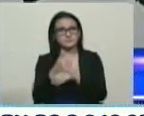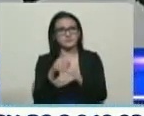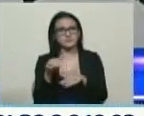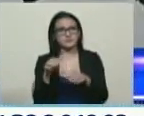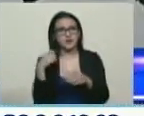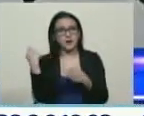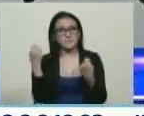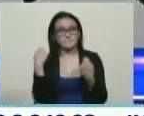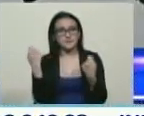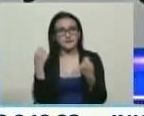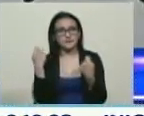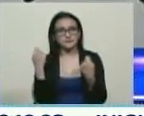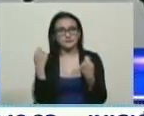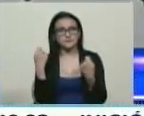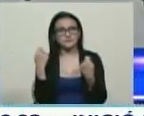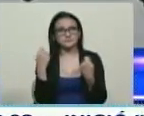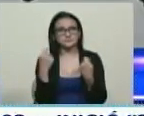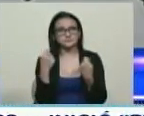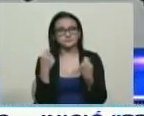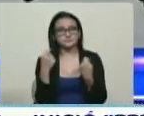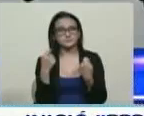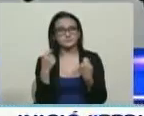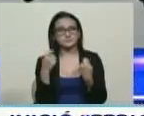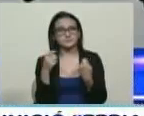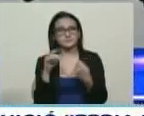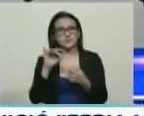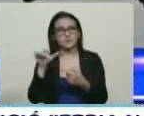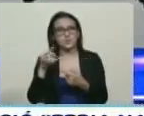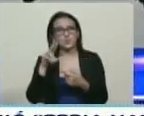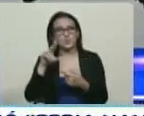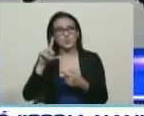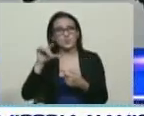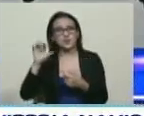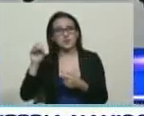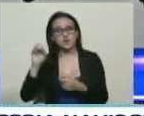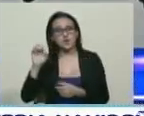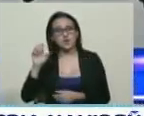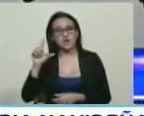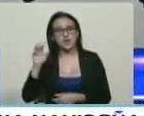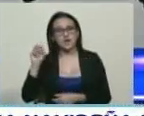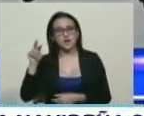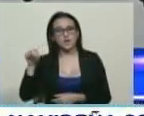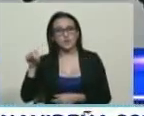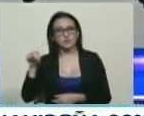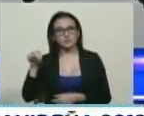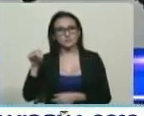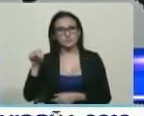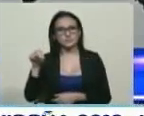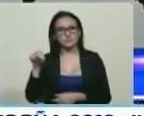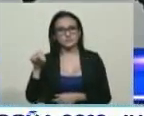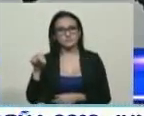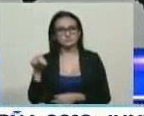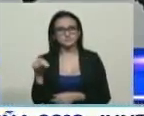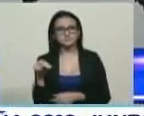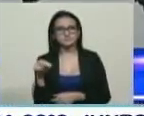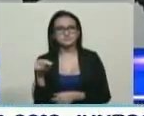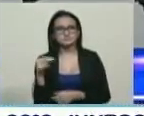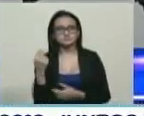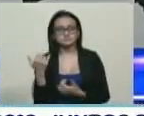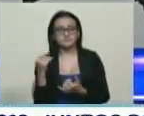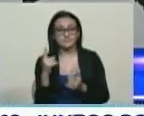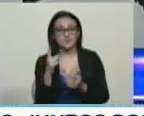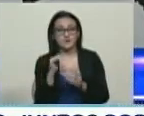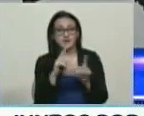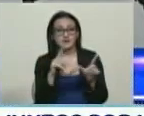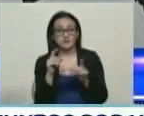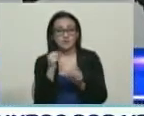de campaña de la Tolda Roja, Julio León Heredia, justamente luego, bueno, de haberse desarrollado la primera parte